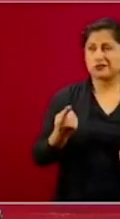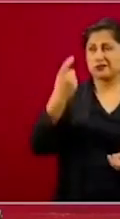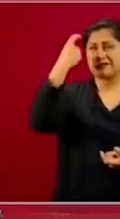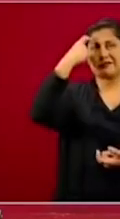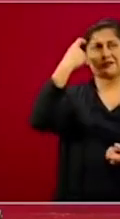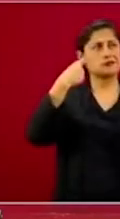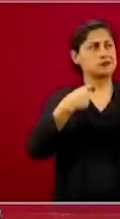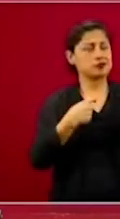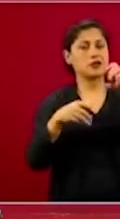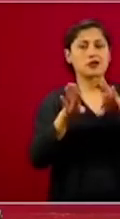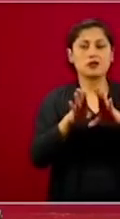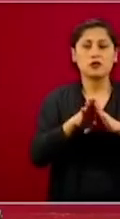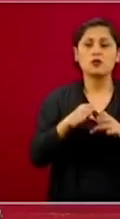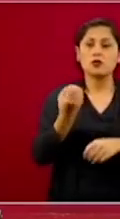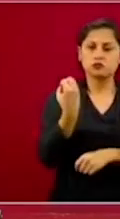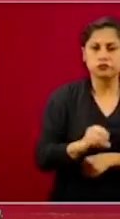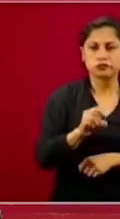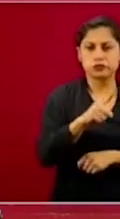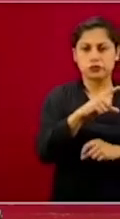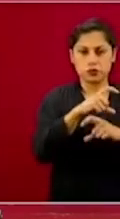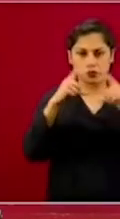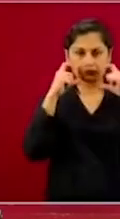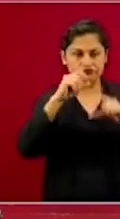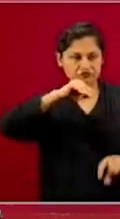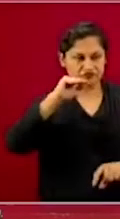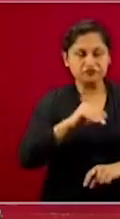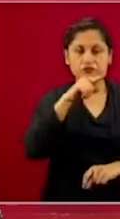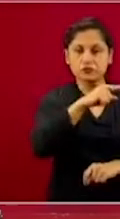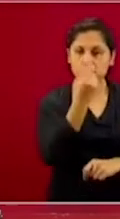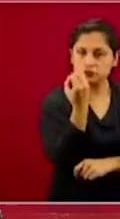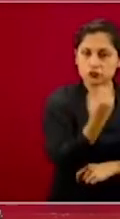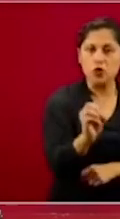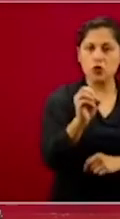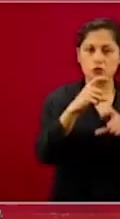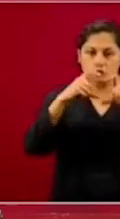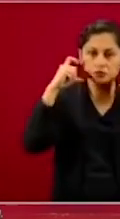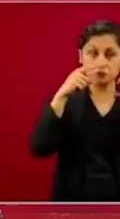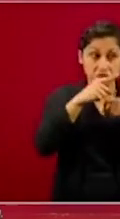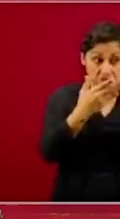querer ejercer la acción coercitiva sobre la persona, poniéndoles multas,